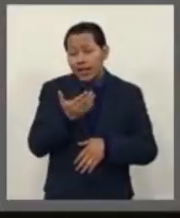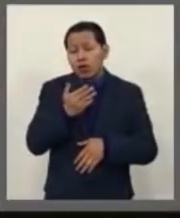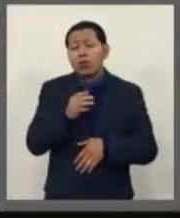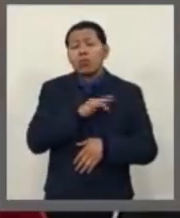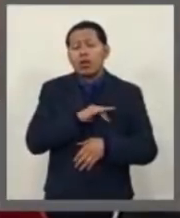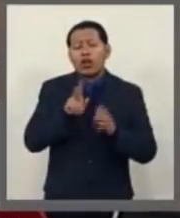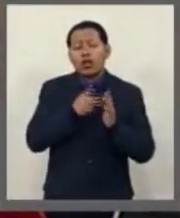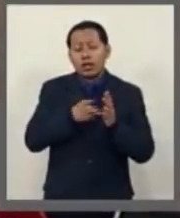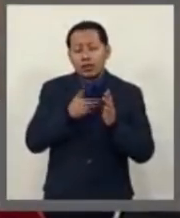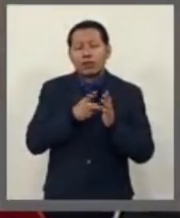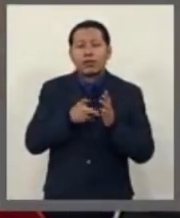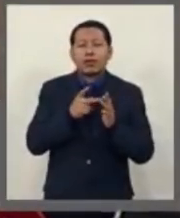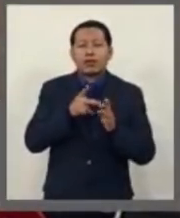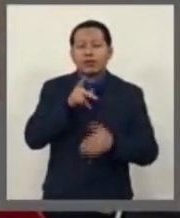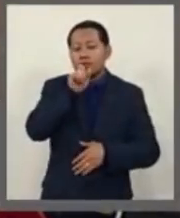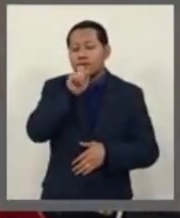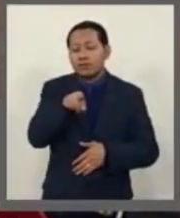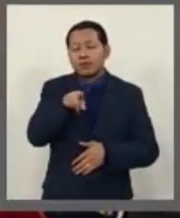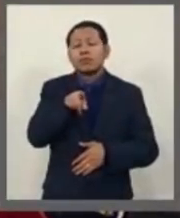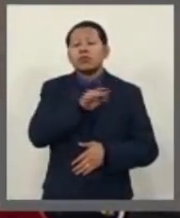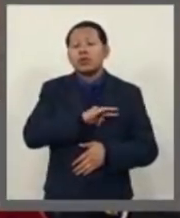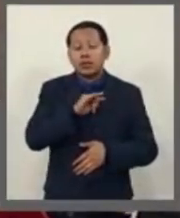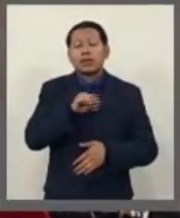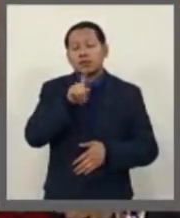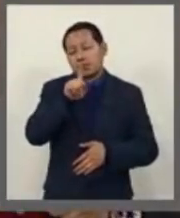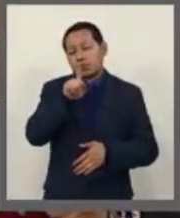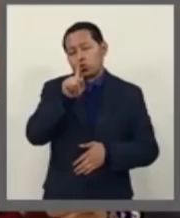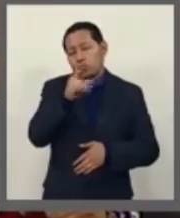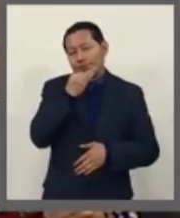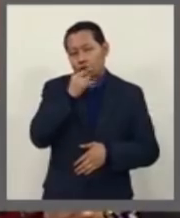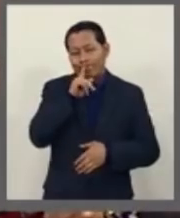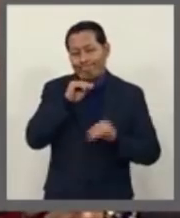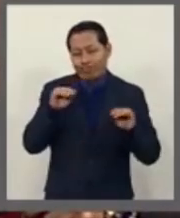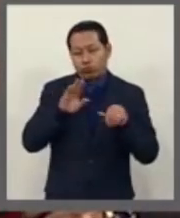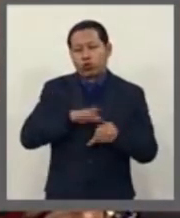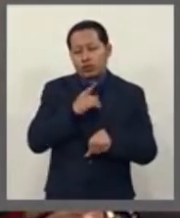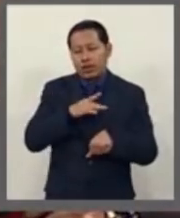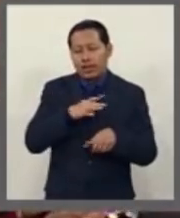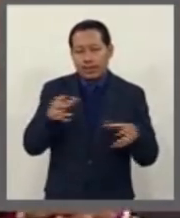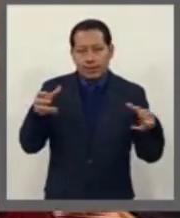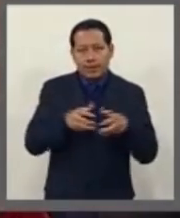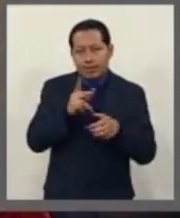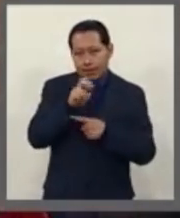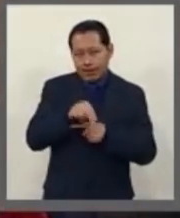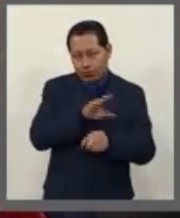gracias por secar seor presidente y muy respetuosamente quisiera que